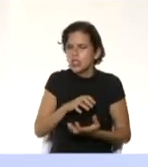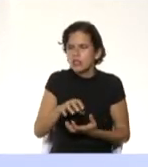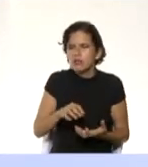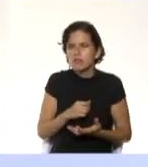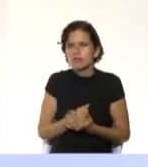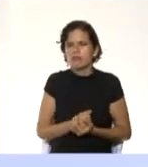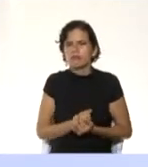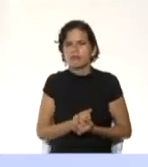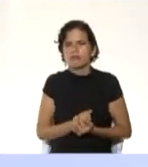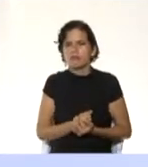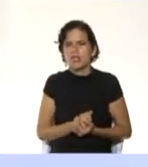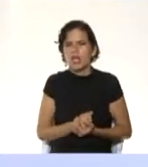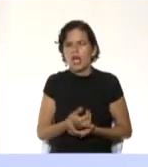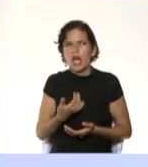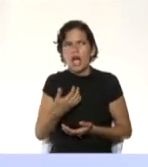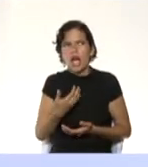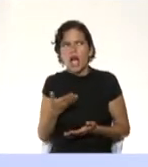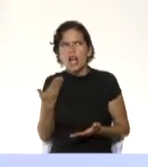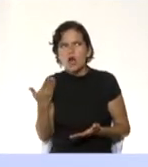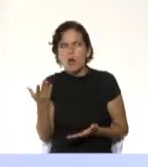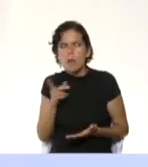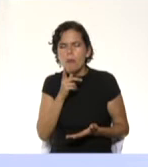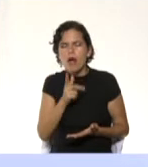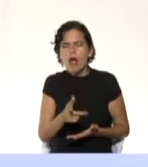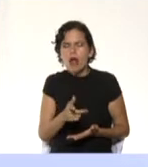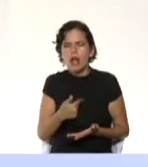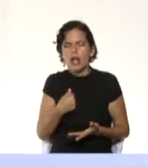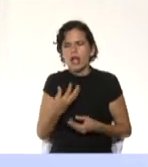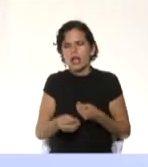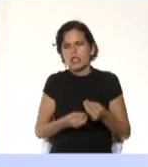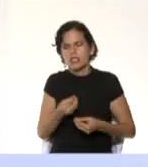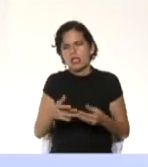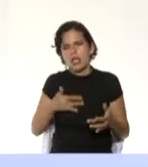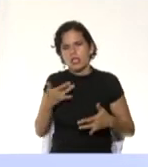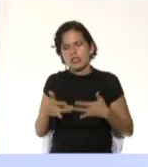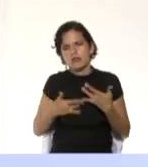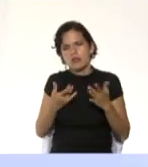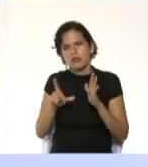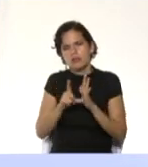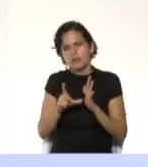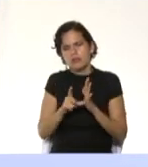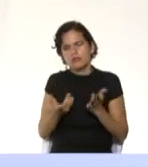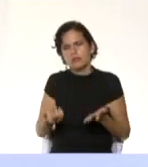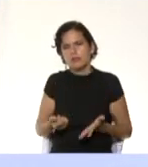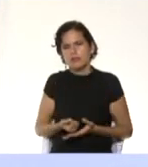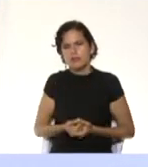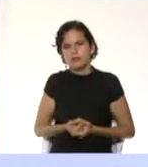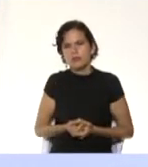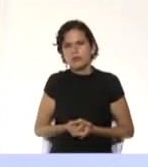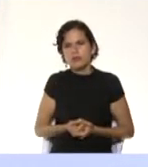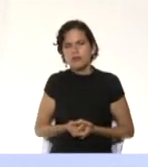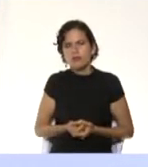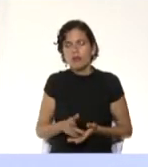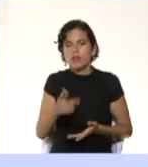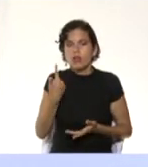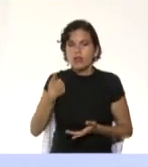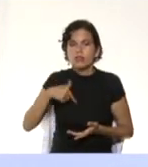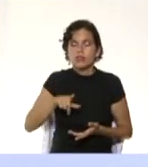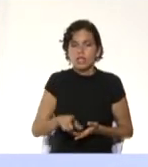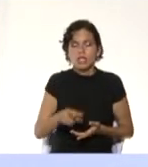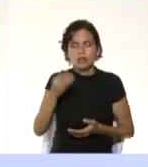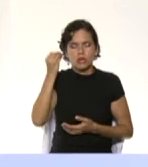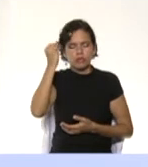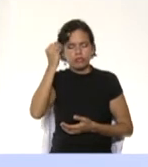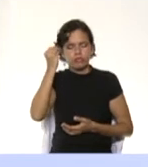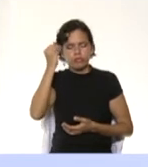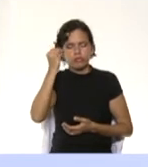digamos que alguna dificultad, alguna deficiencia a la hora de ejecutar las actividades en el colegio o en el